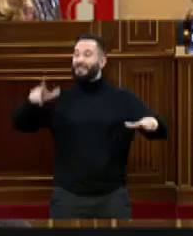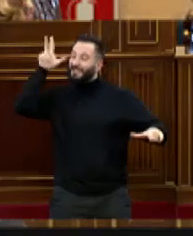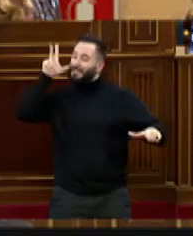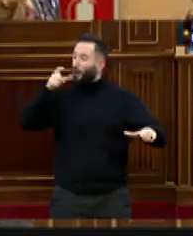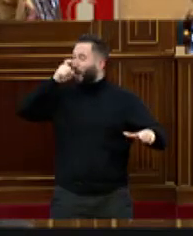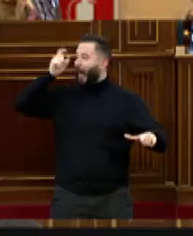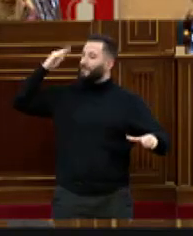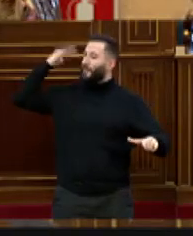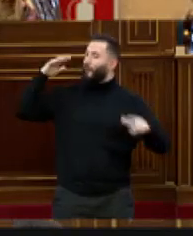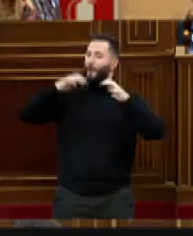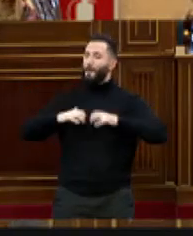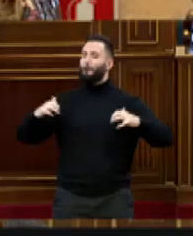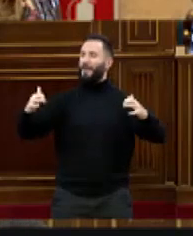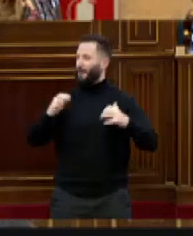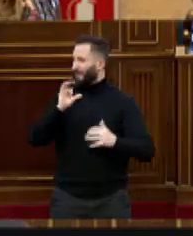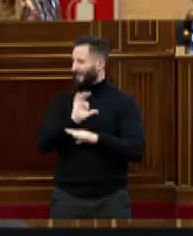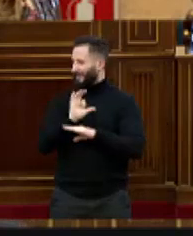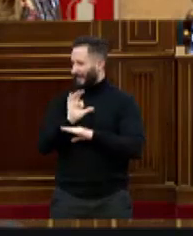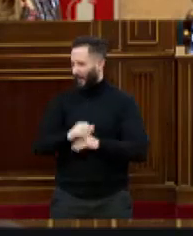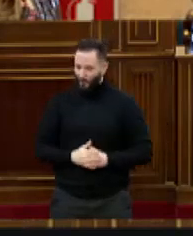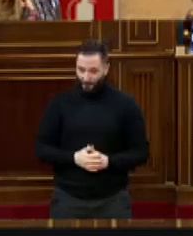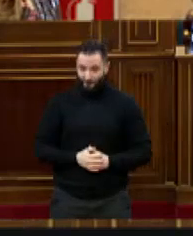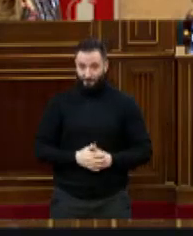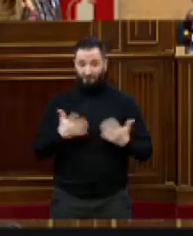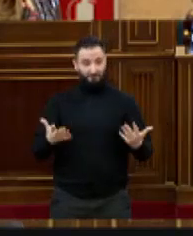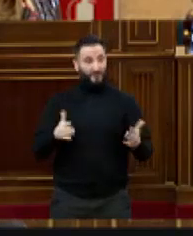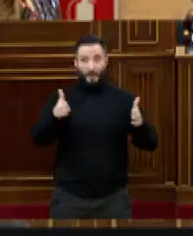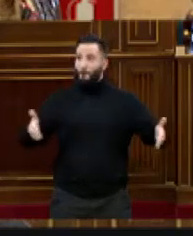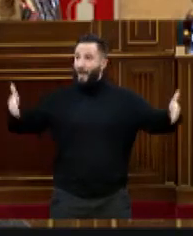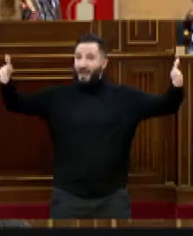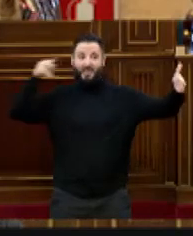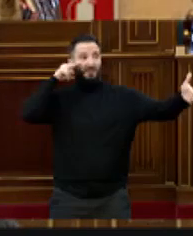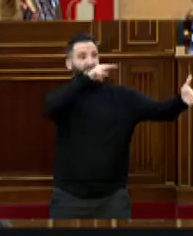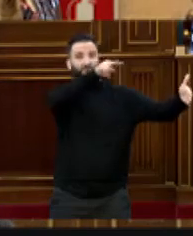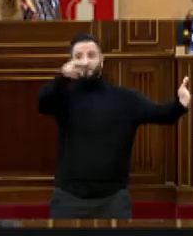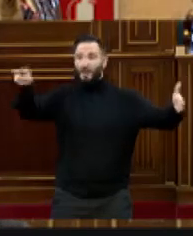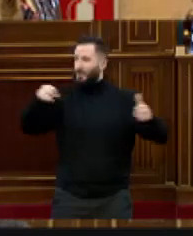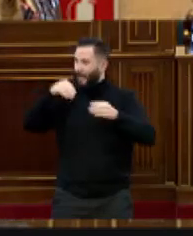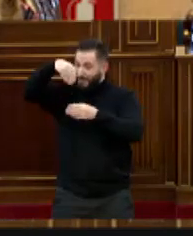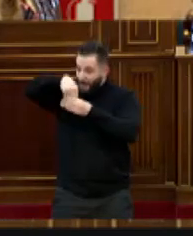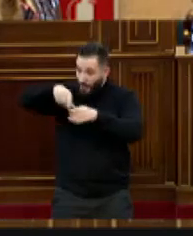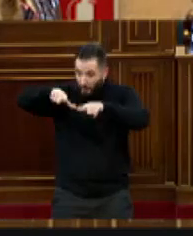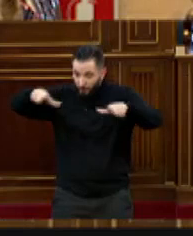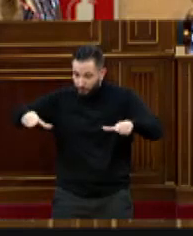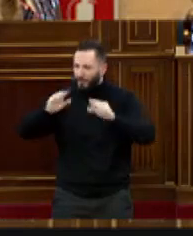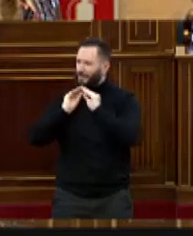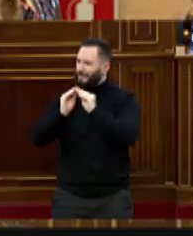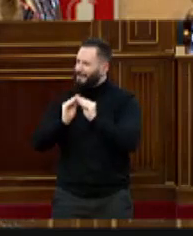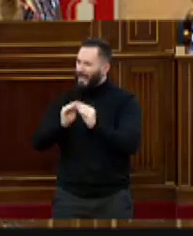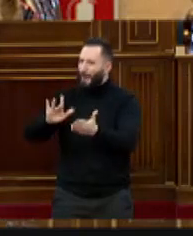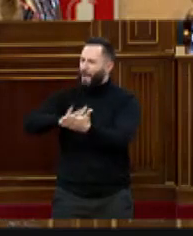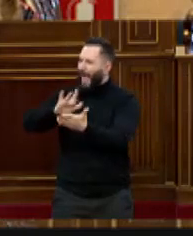de plenos del senado entre cuyas paredes se han desarrollado las páginas